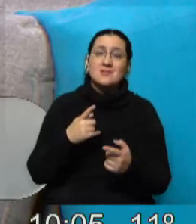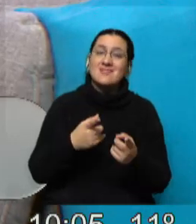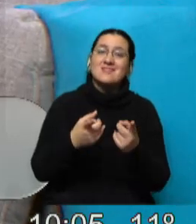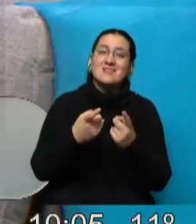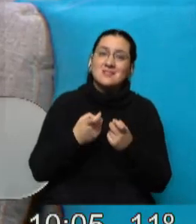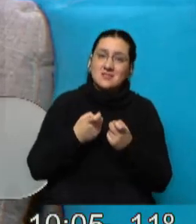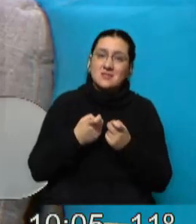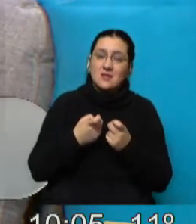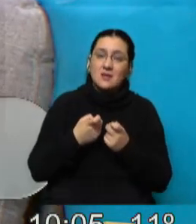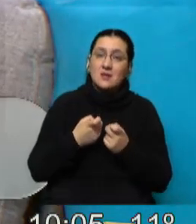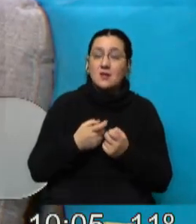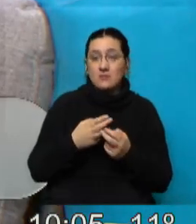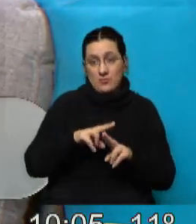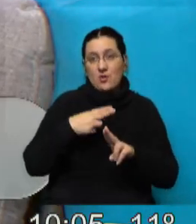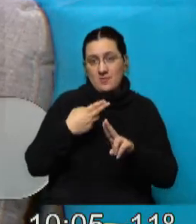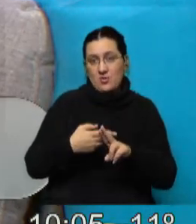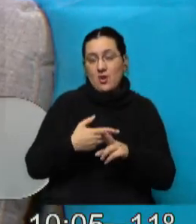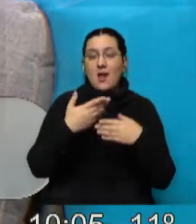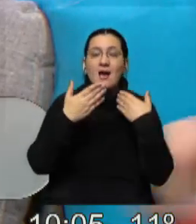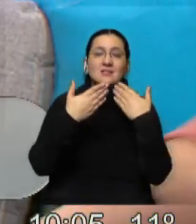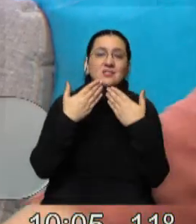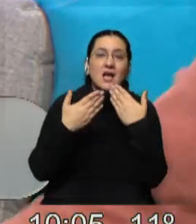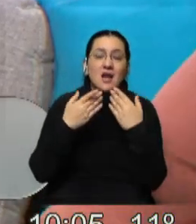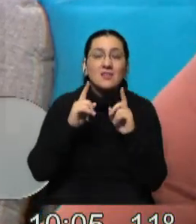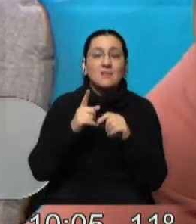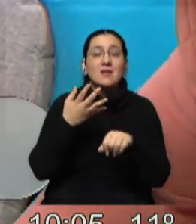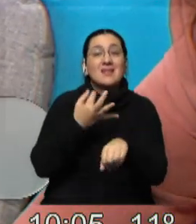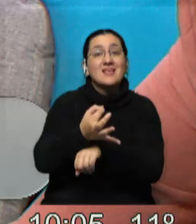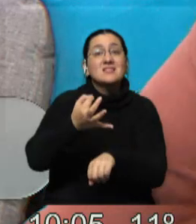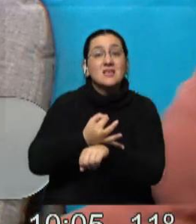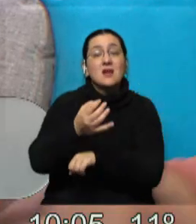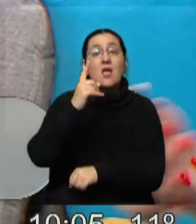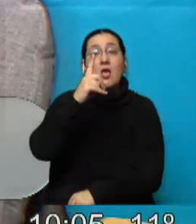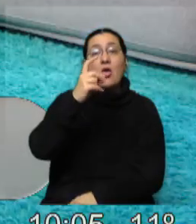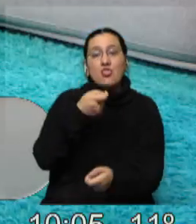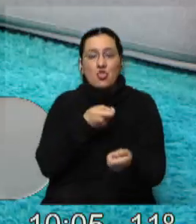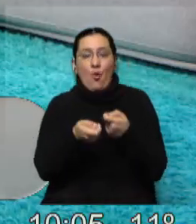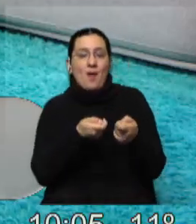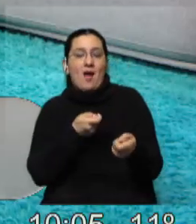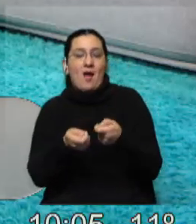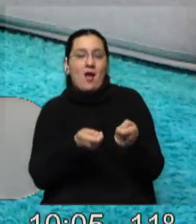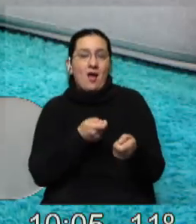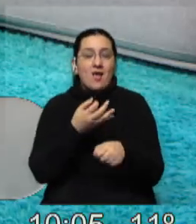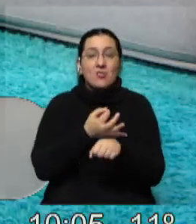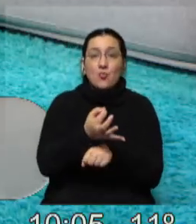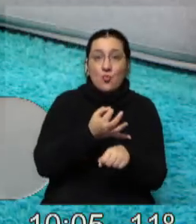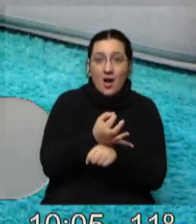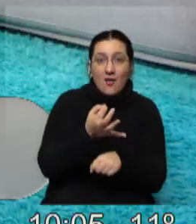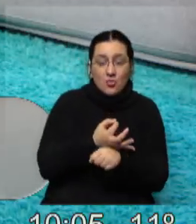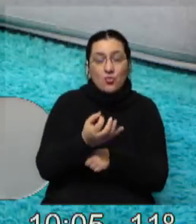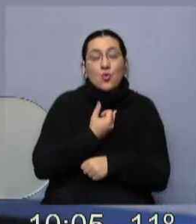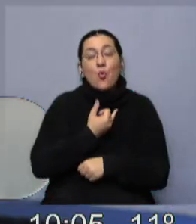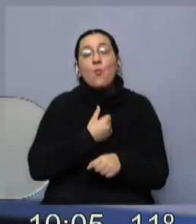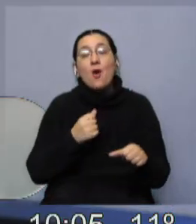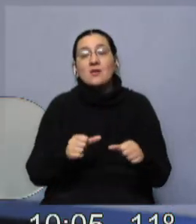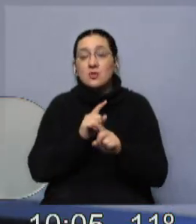requiere de vuelta, las charlas, la doma. Se llama así, el domar a la persona, ir educándole de cómo se funciona. O